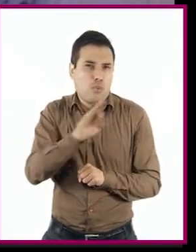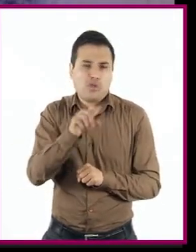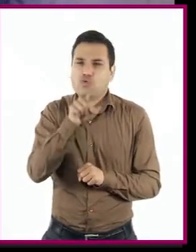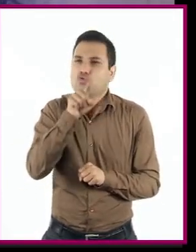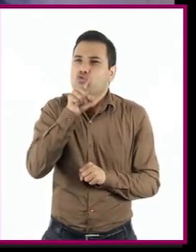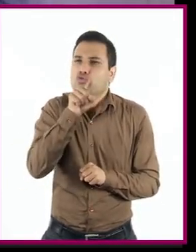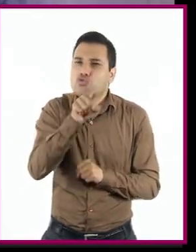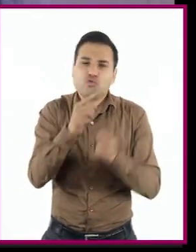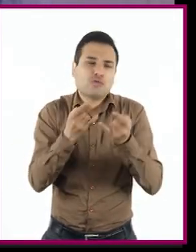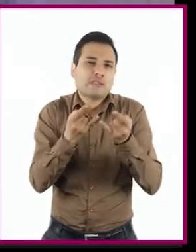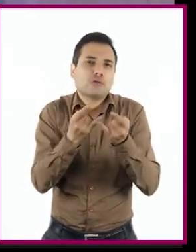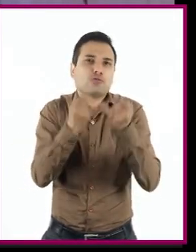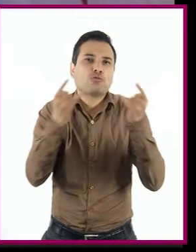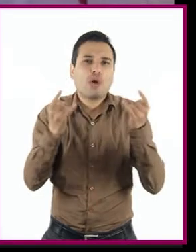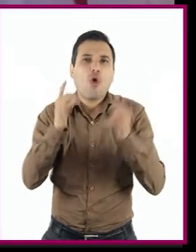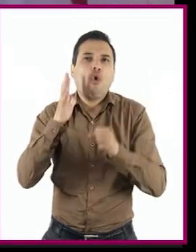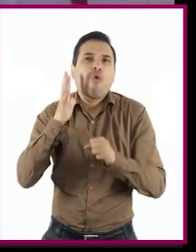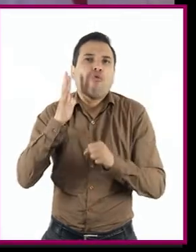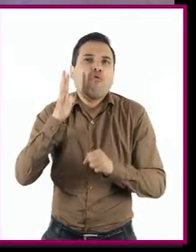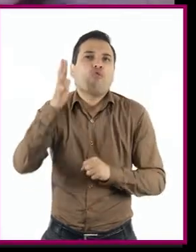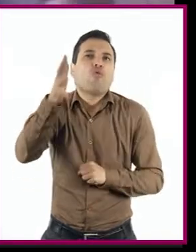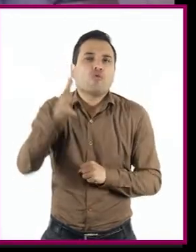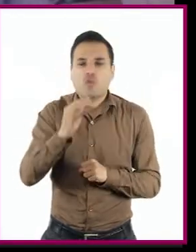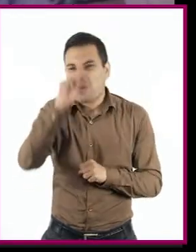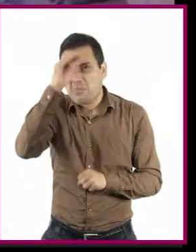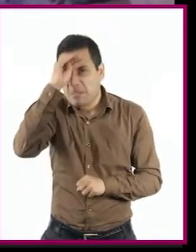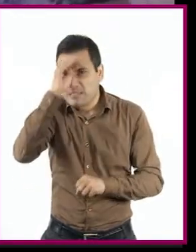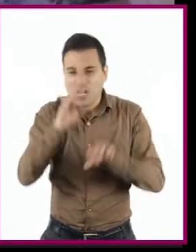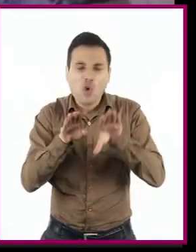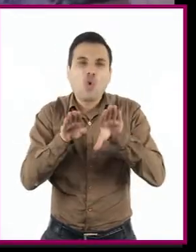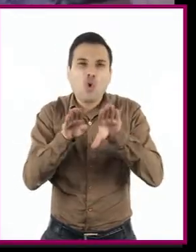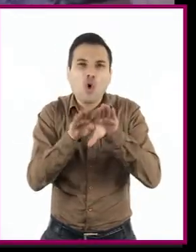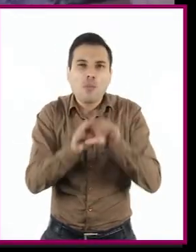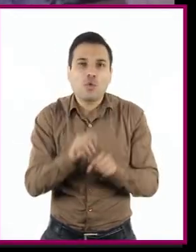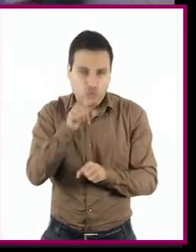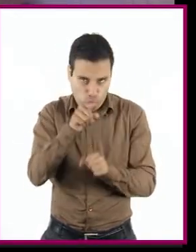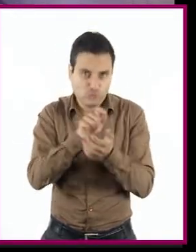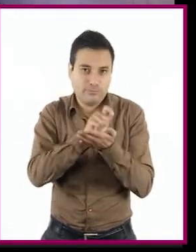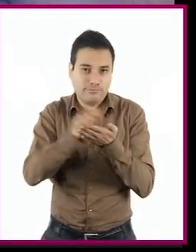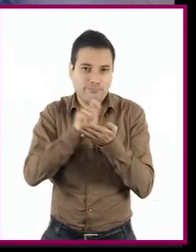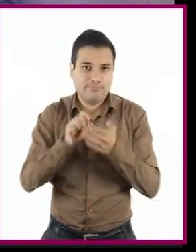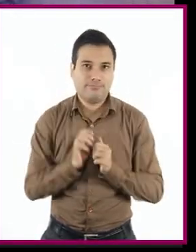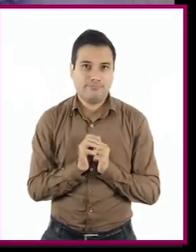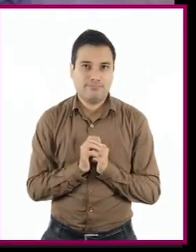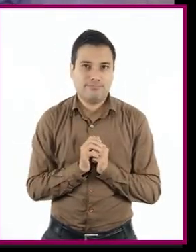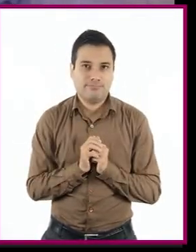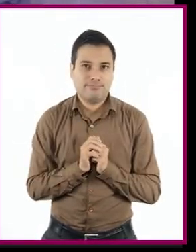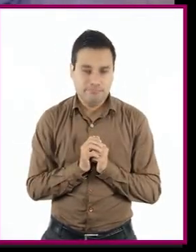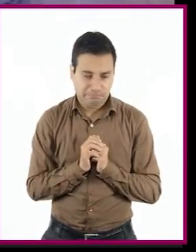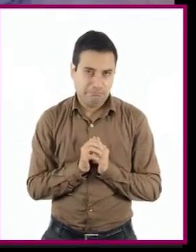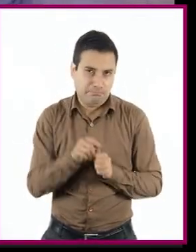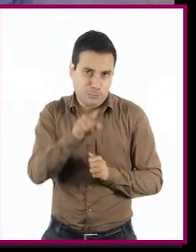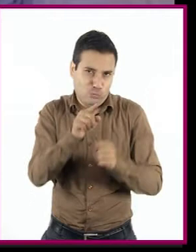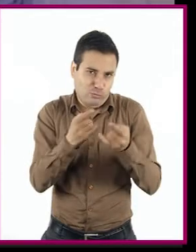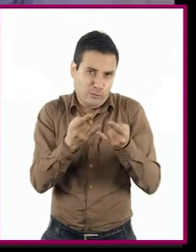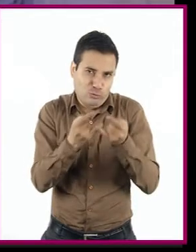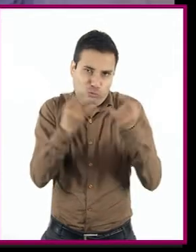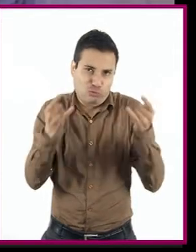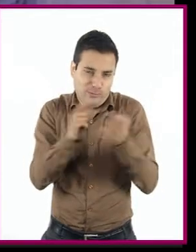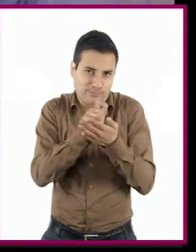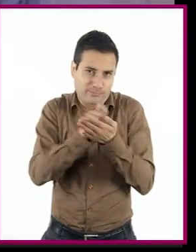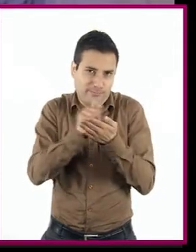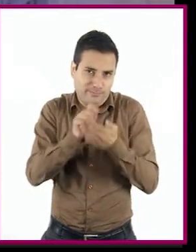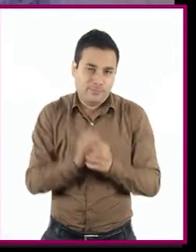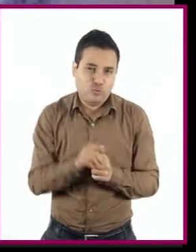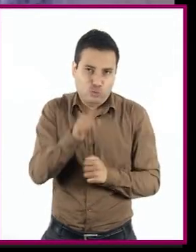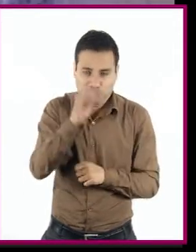propias proyecciones del futuro, escribirlas? Así, ¿cómo se imaginan un relato que